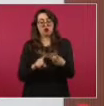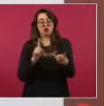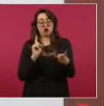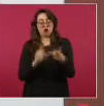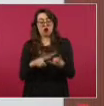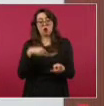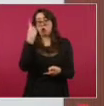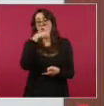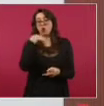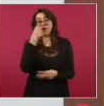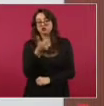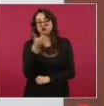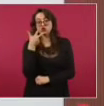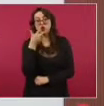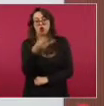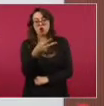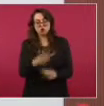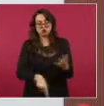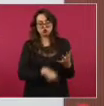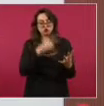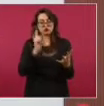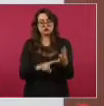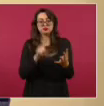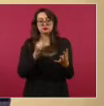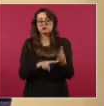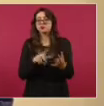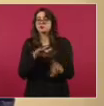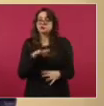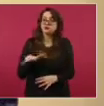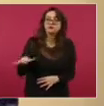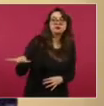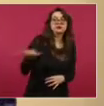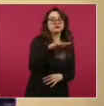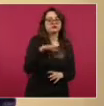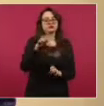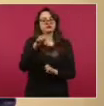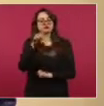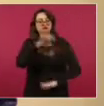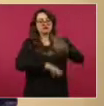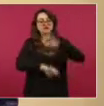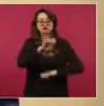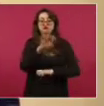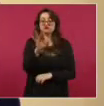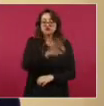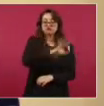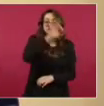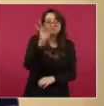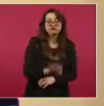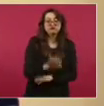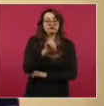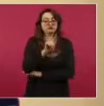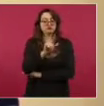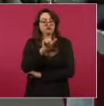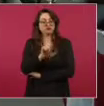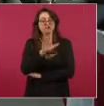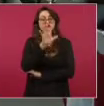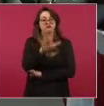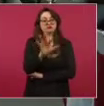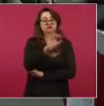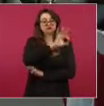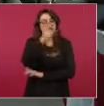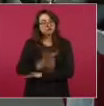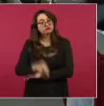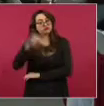horas, distribución de todas las plazas de la empresa en proporción de 75% para